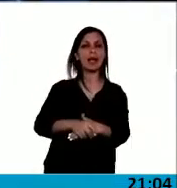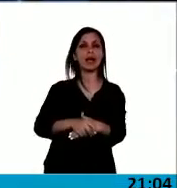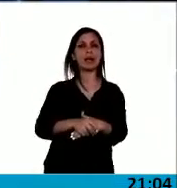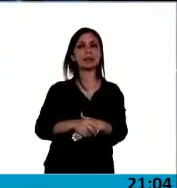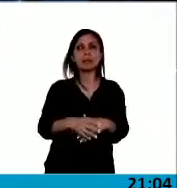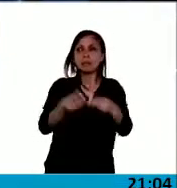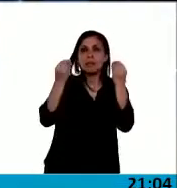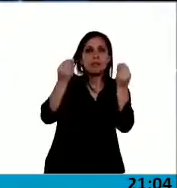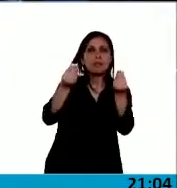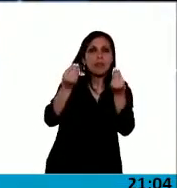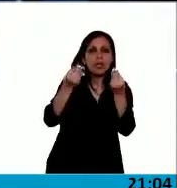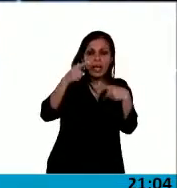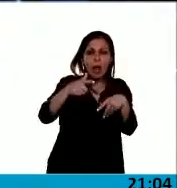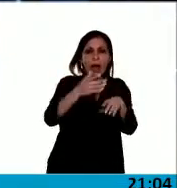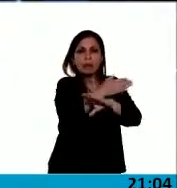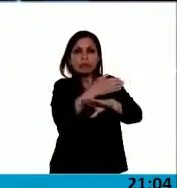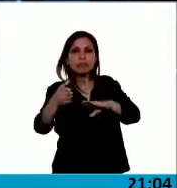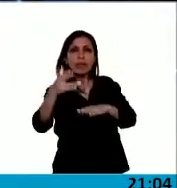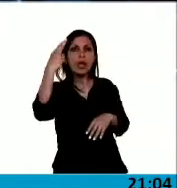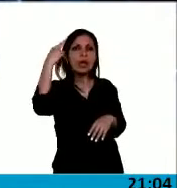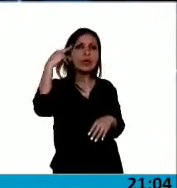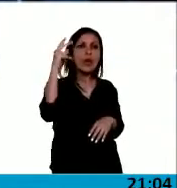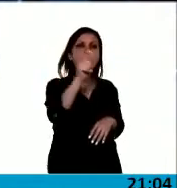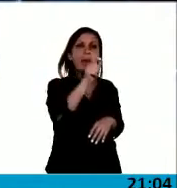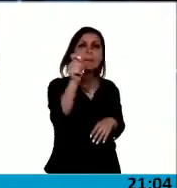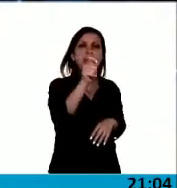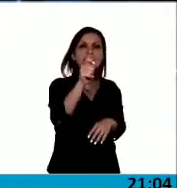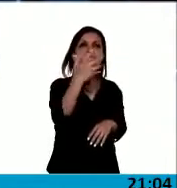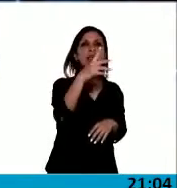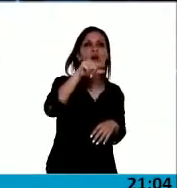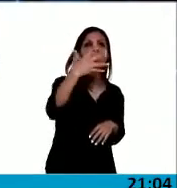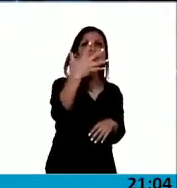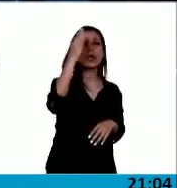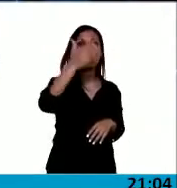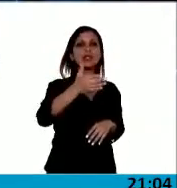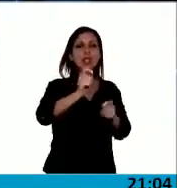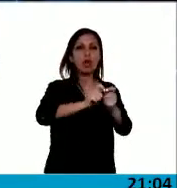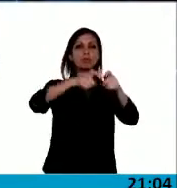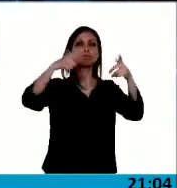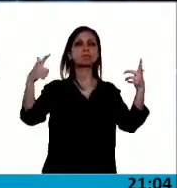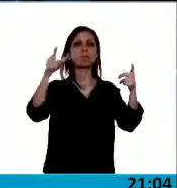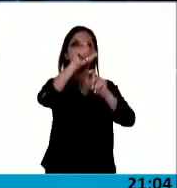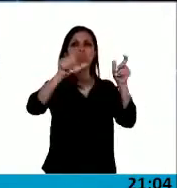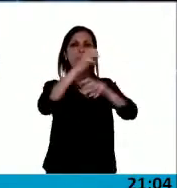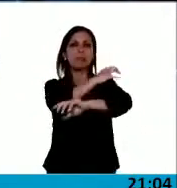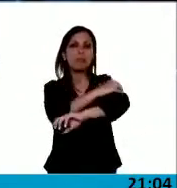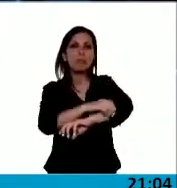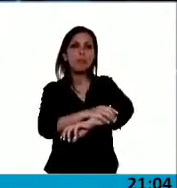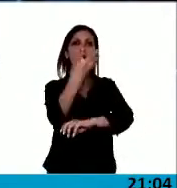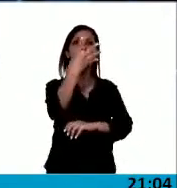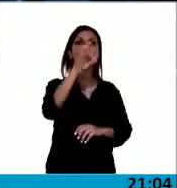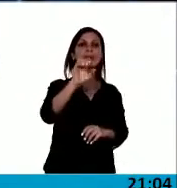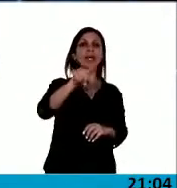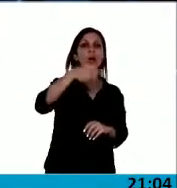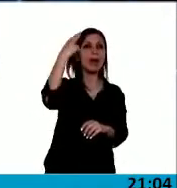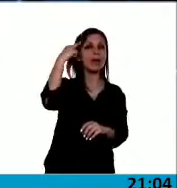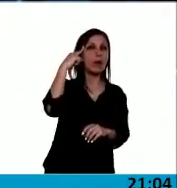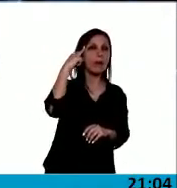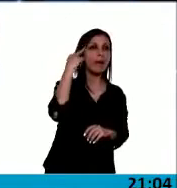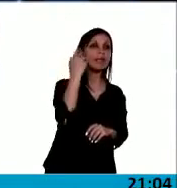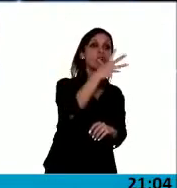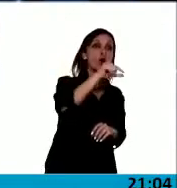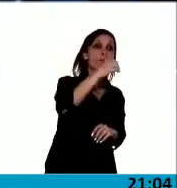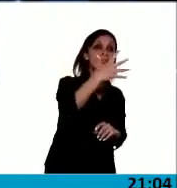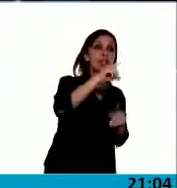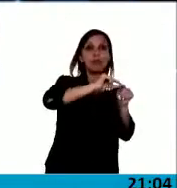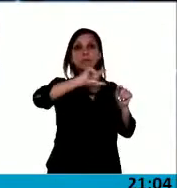qué se llevó en estos 9 meses a un 5,5% de aumento de la pobreza, el 40,9%? Y como decía la